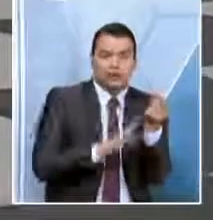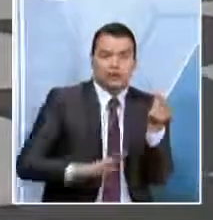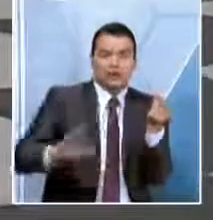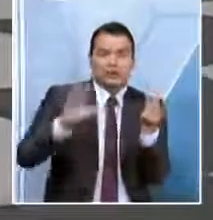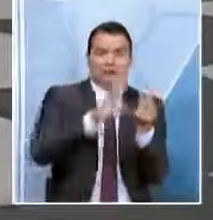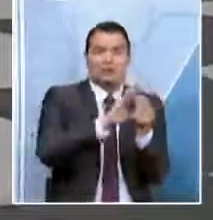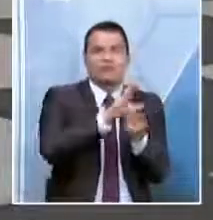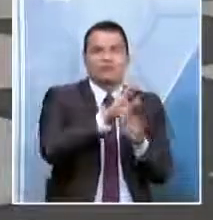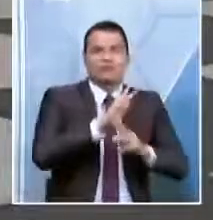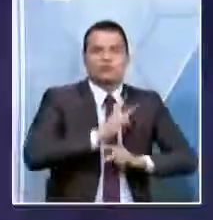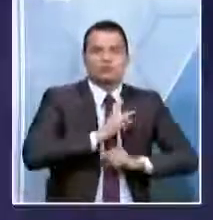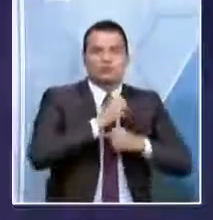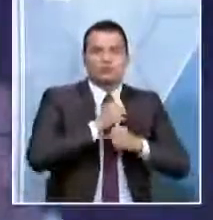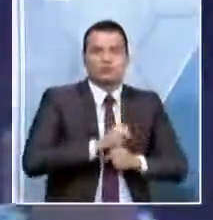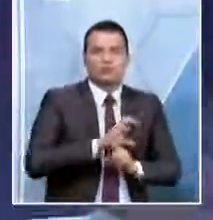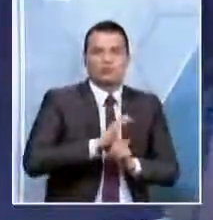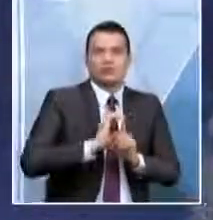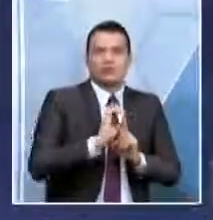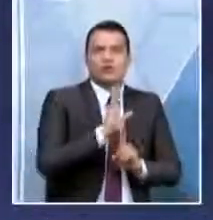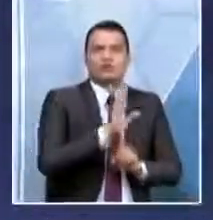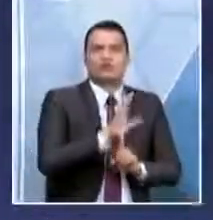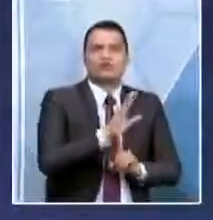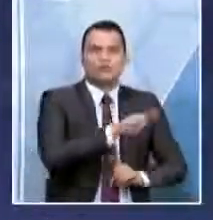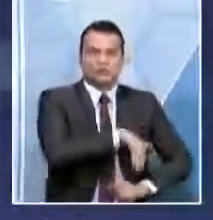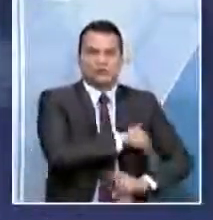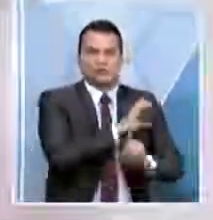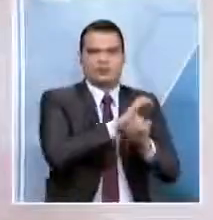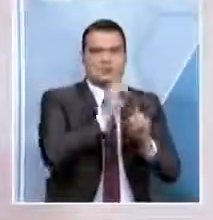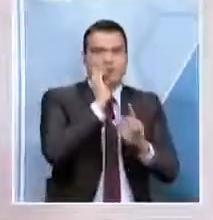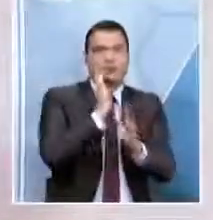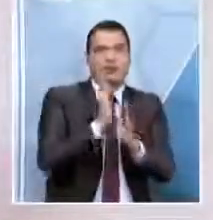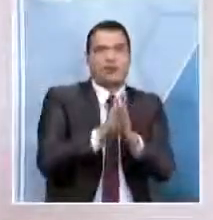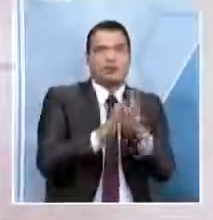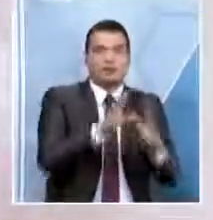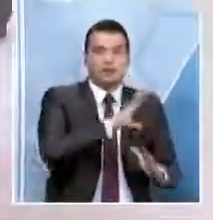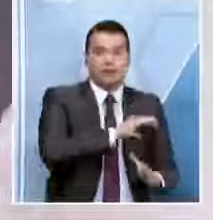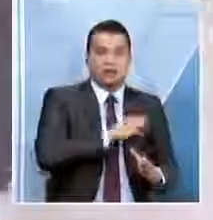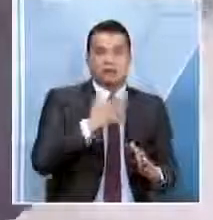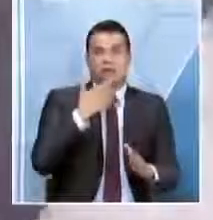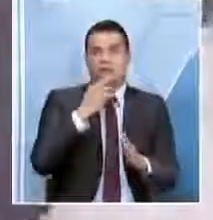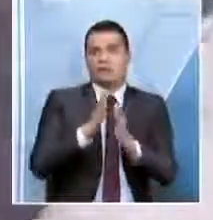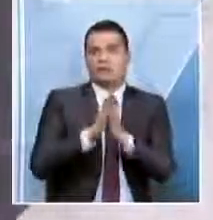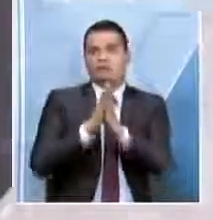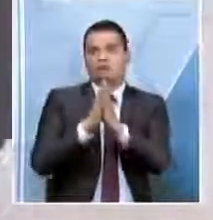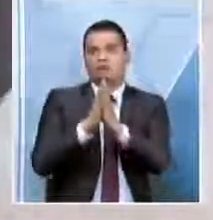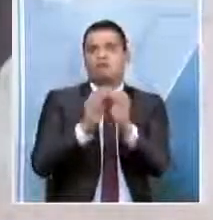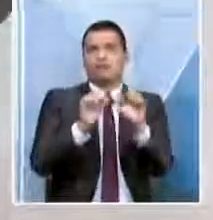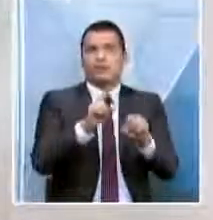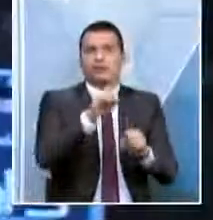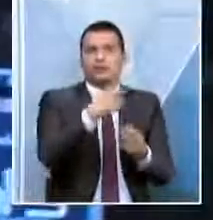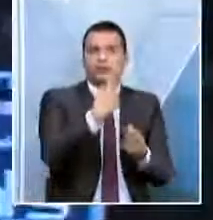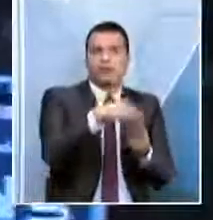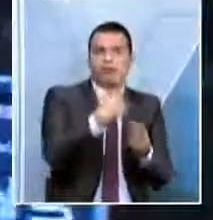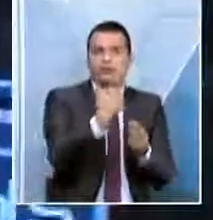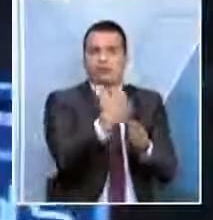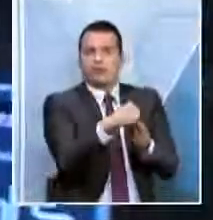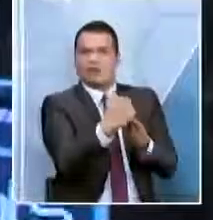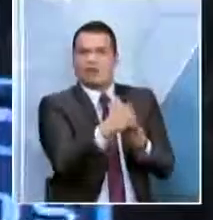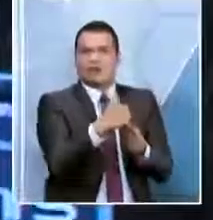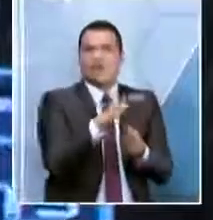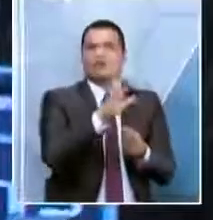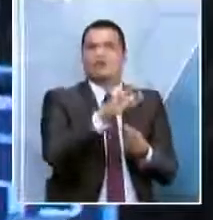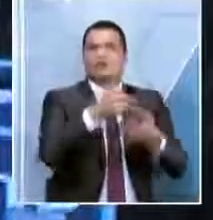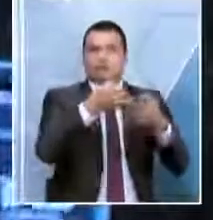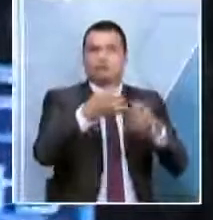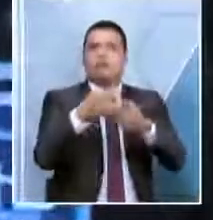Ministerio de Cultura avaló la petición de Cali para que el complejo musical y dancístico de la salsa caleña sea incluida como patrimonio inmaterial de la